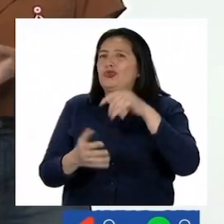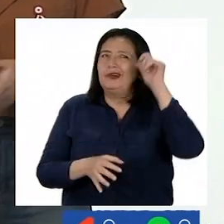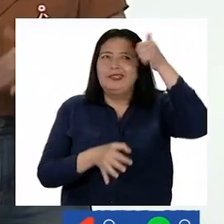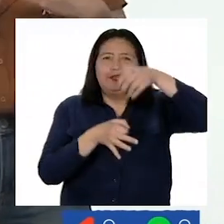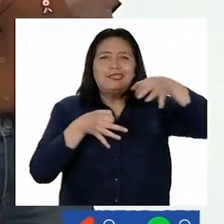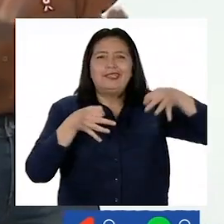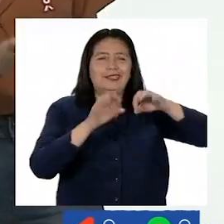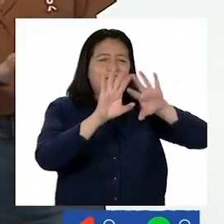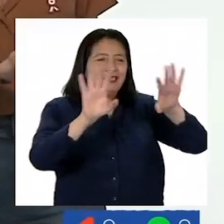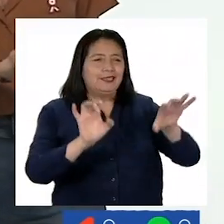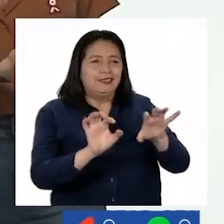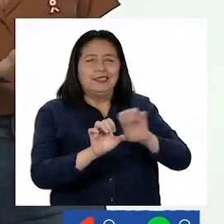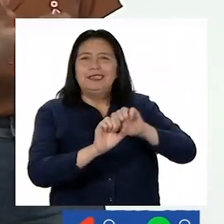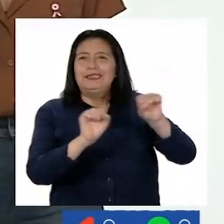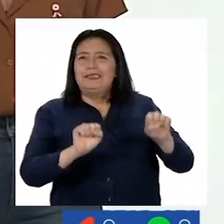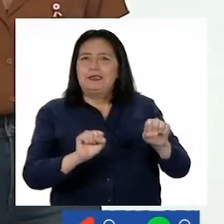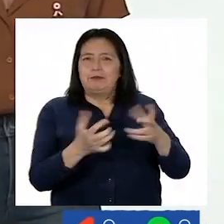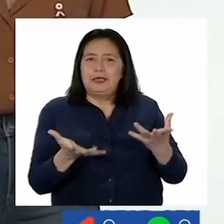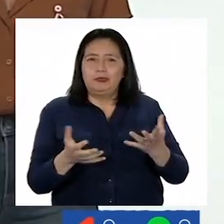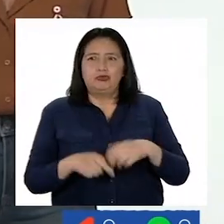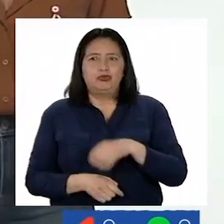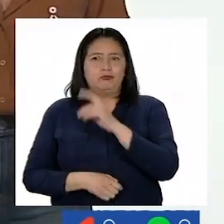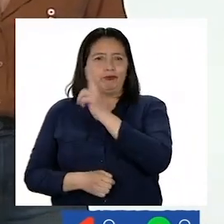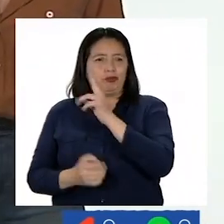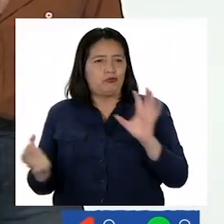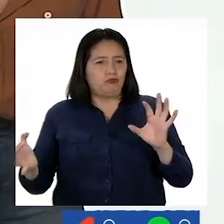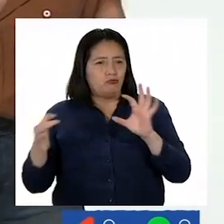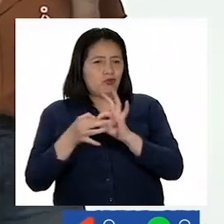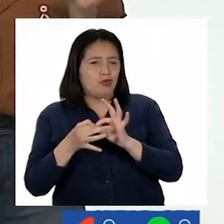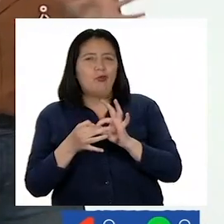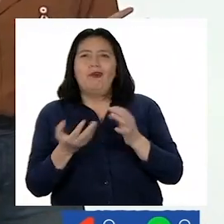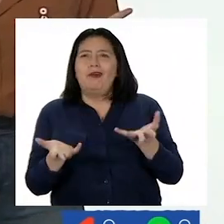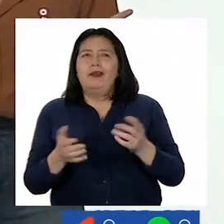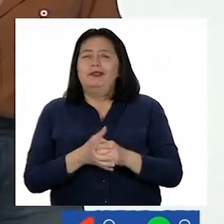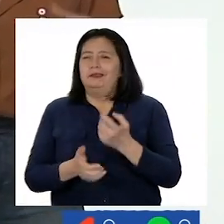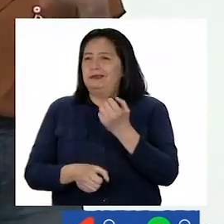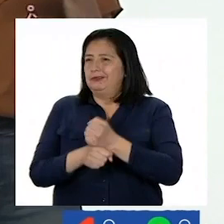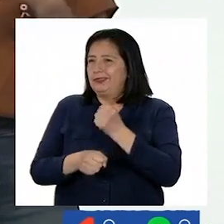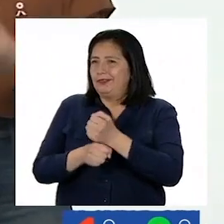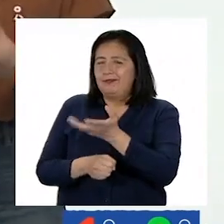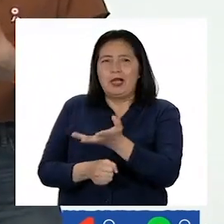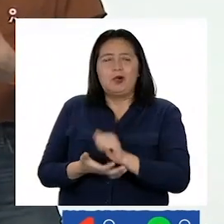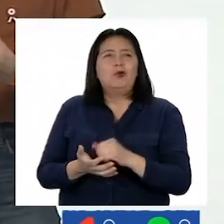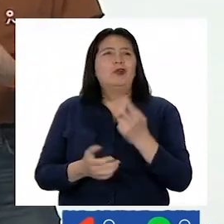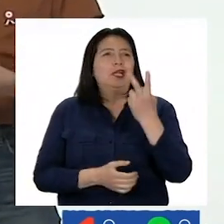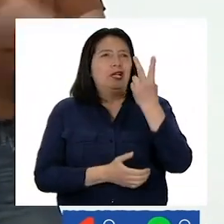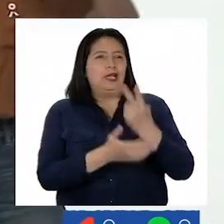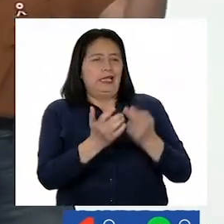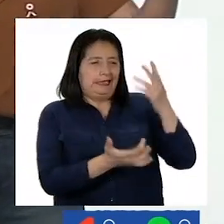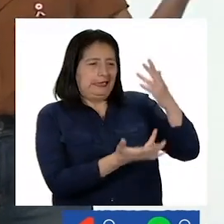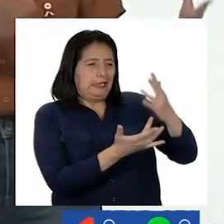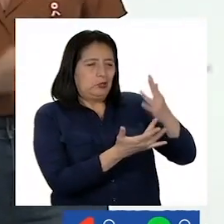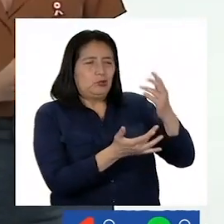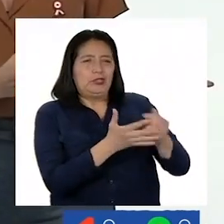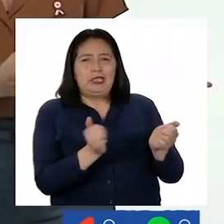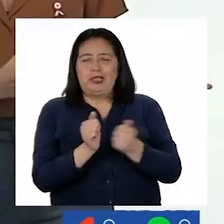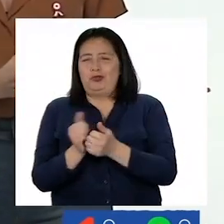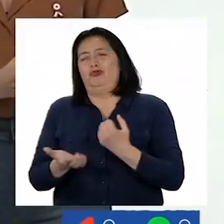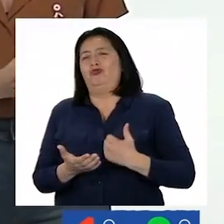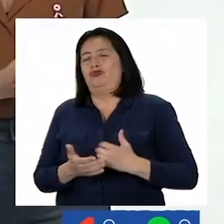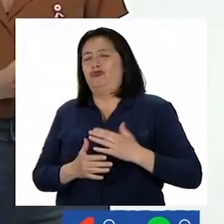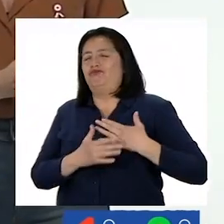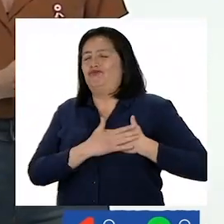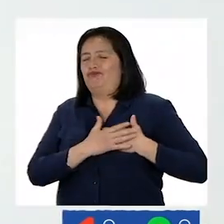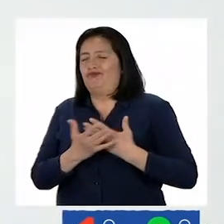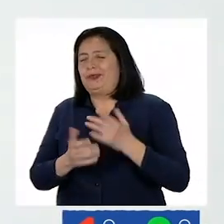de Sistemas y unió esta carrera a su trabajo como profesor. De esta forma, juntó la tecnología con su vocación en